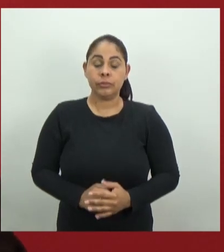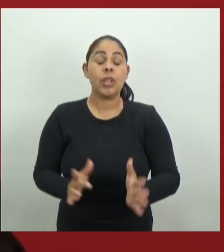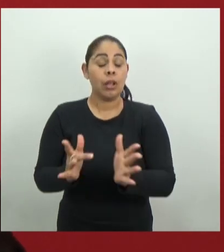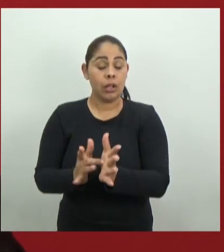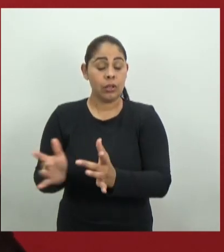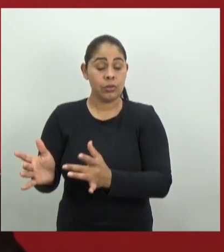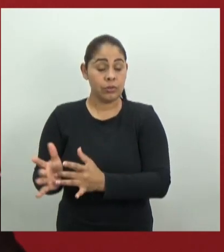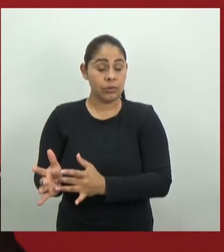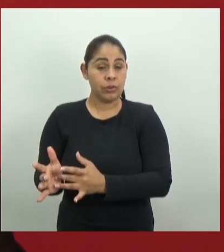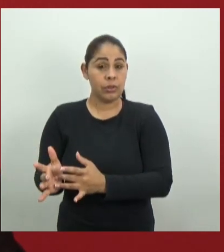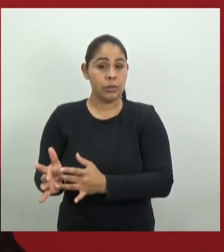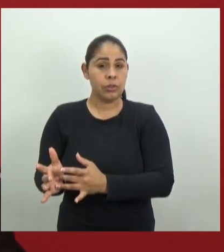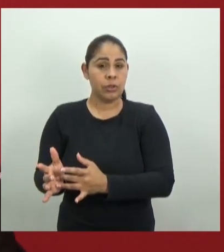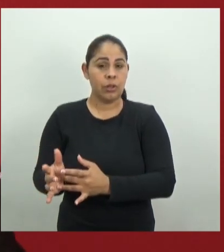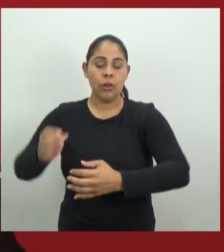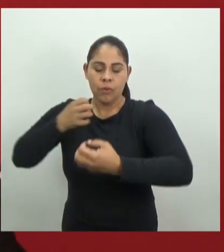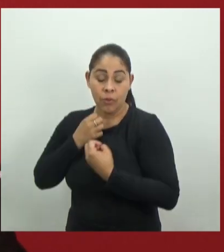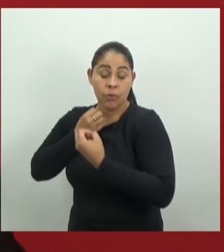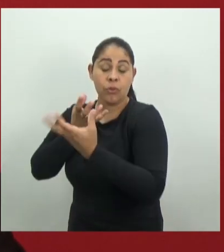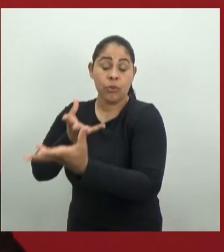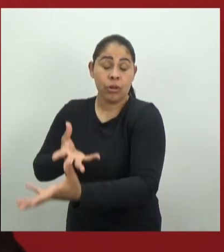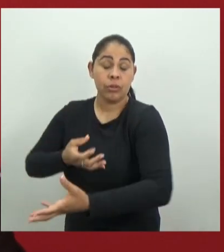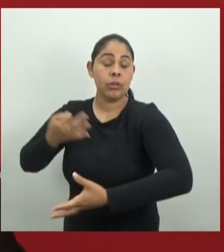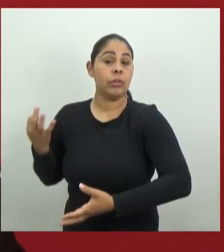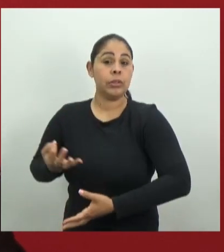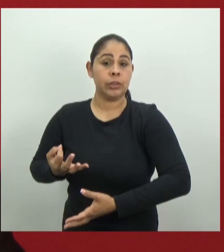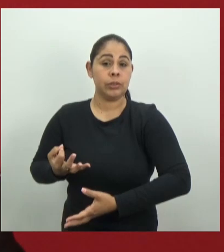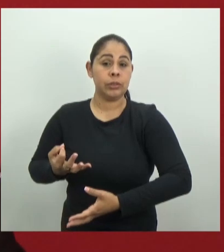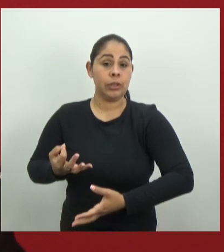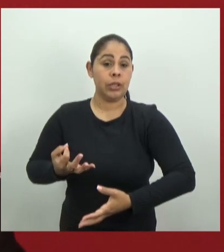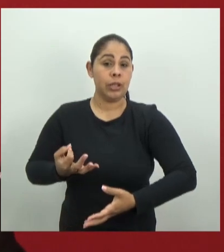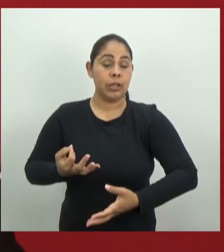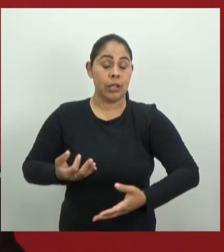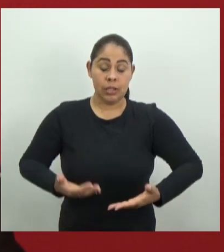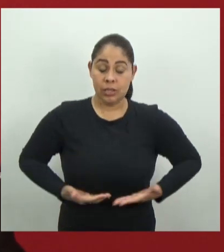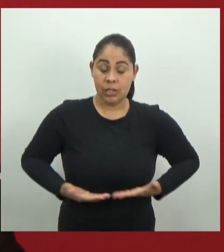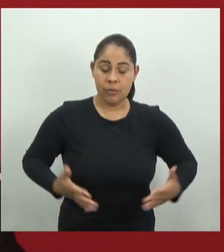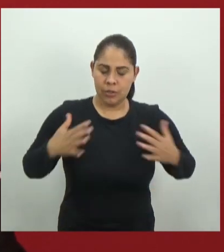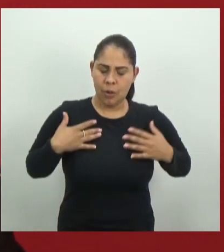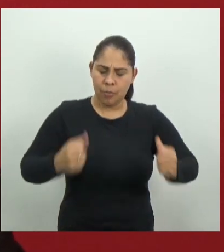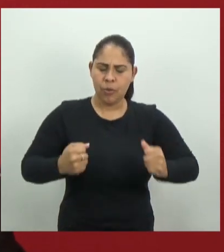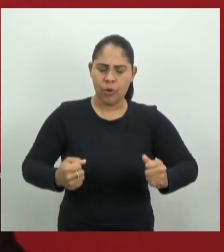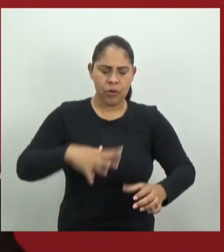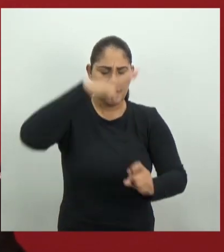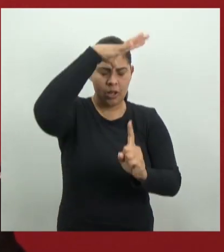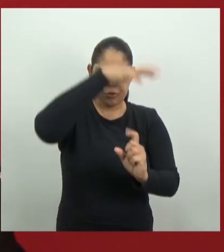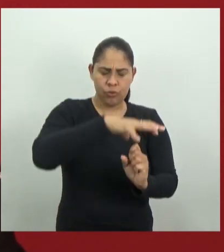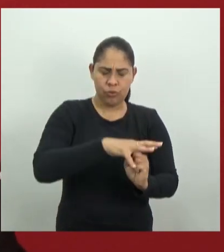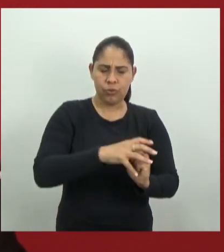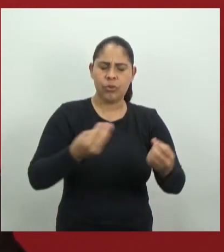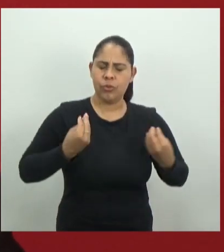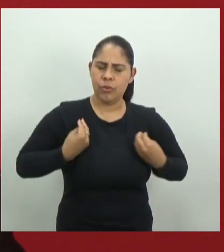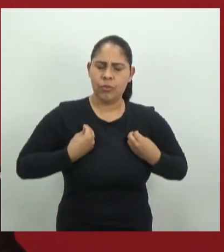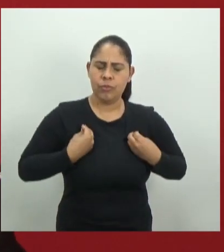Jesucristo luego nos reveló que el ministerio, el poder, la unción, la vida,